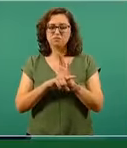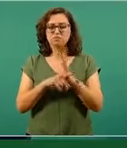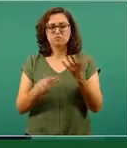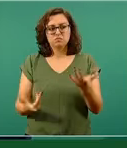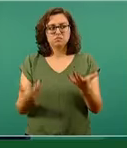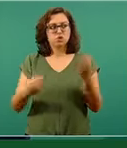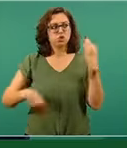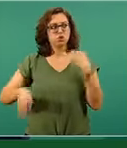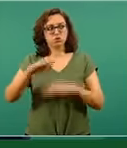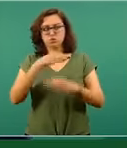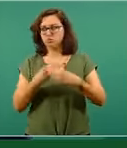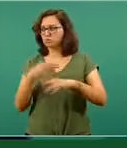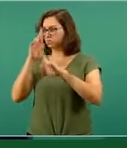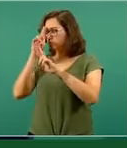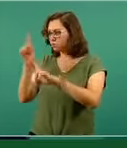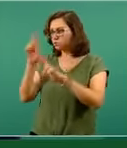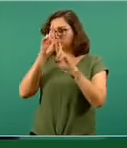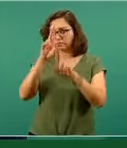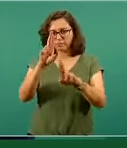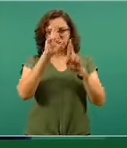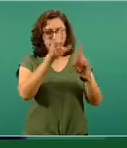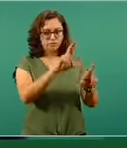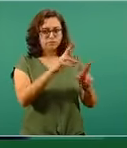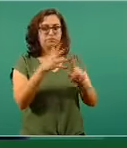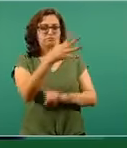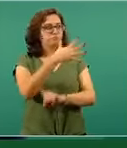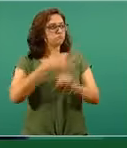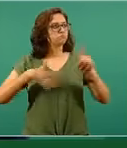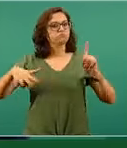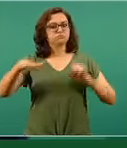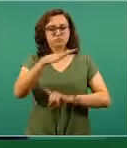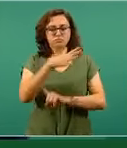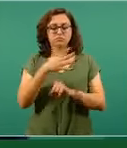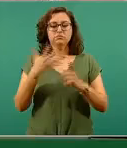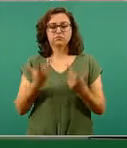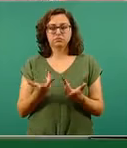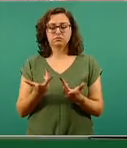a todos y todas, respete al entorno, respete a sus